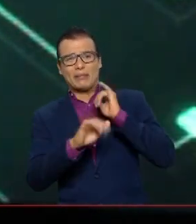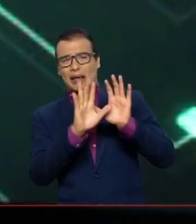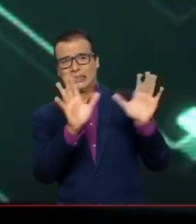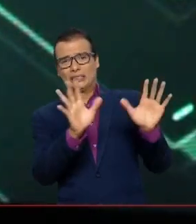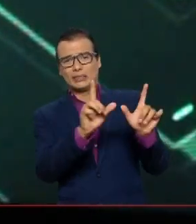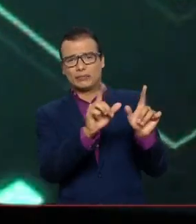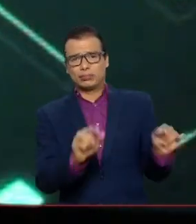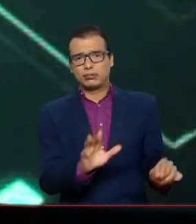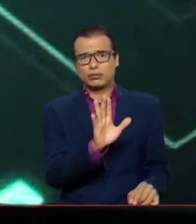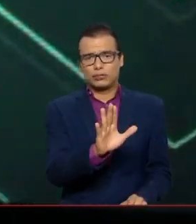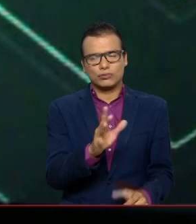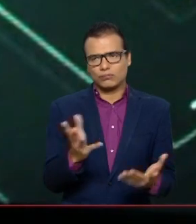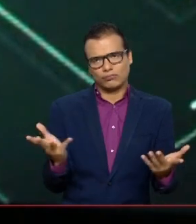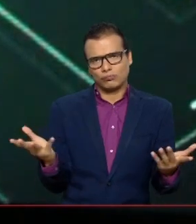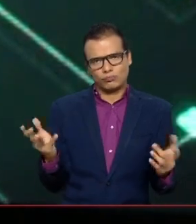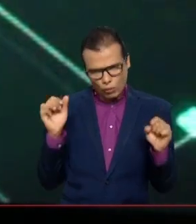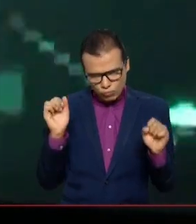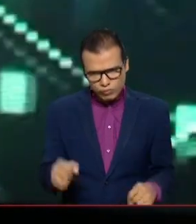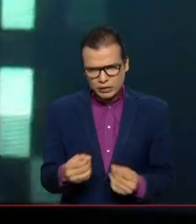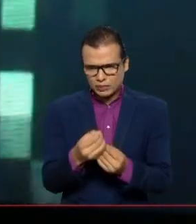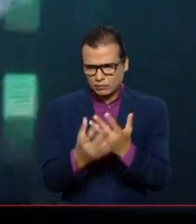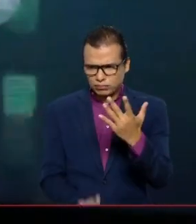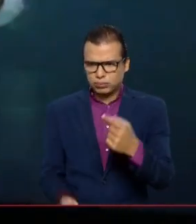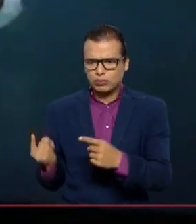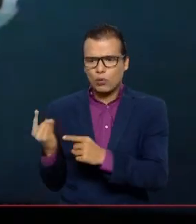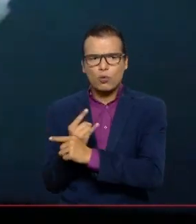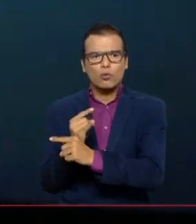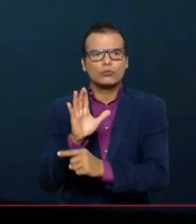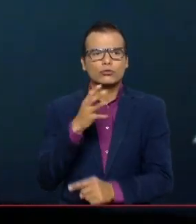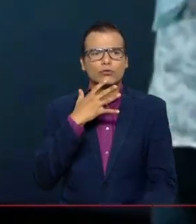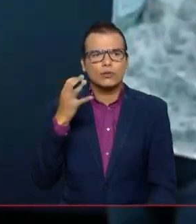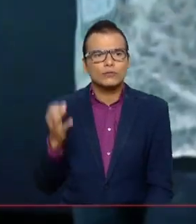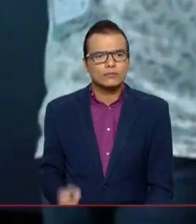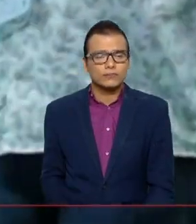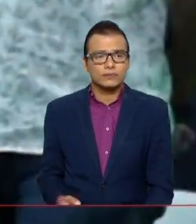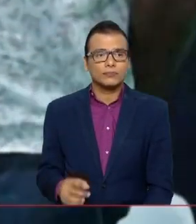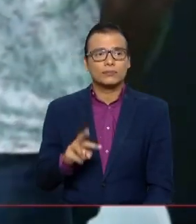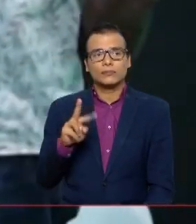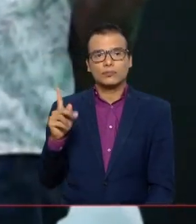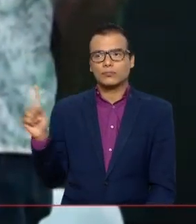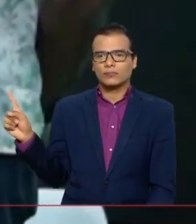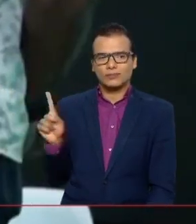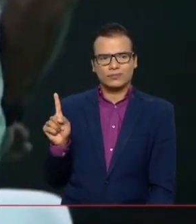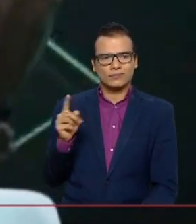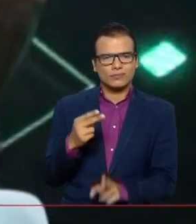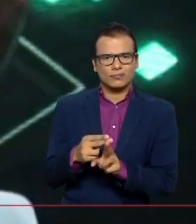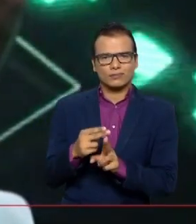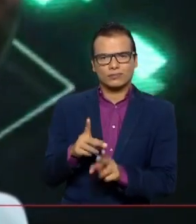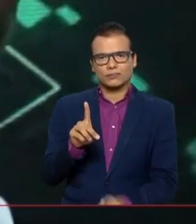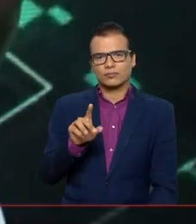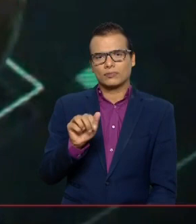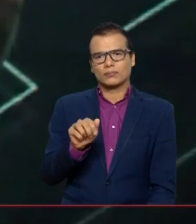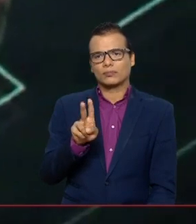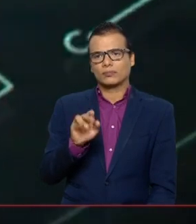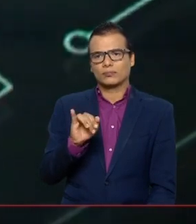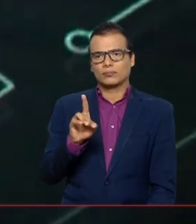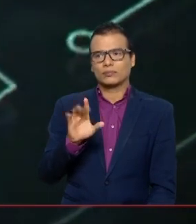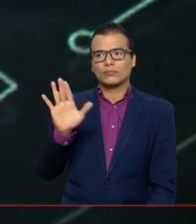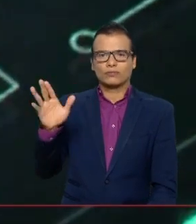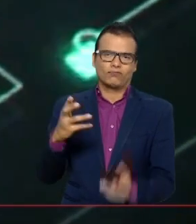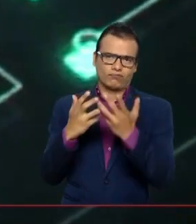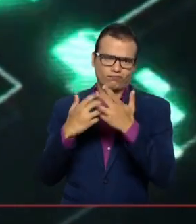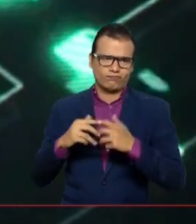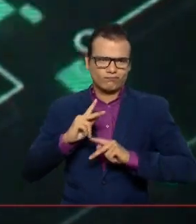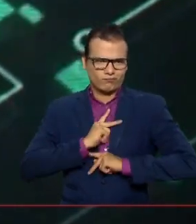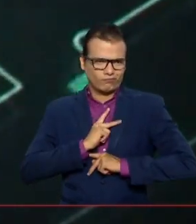canabis Muchísimas gracias Estefanía por estar con nosotros y nosotros David Jiménez él es gerente de gemcraft Colombia